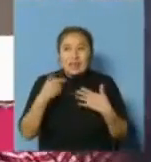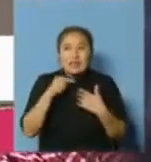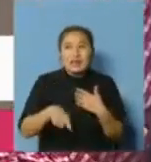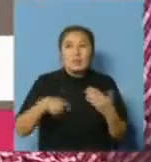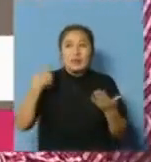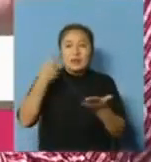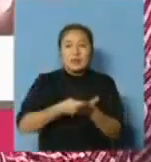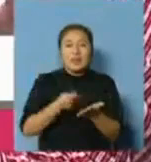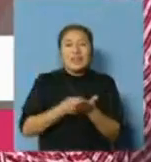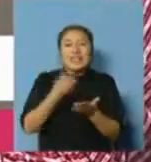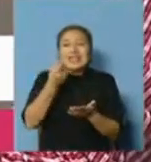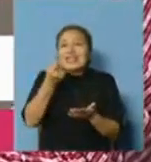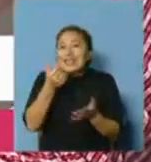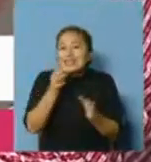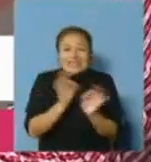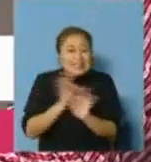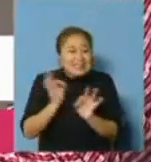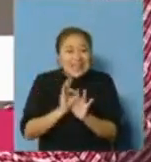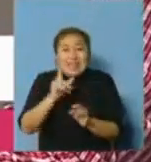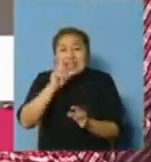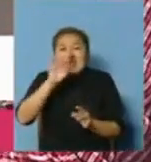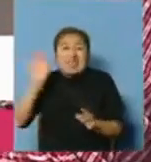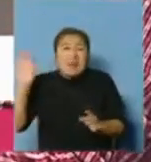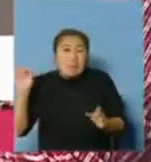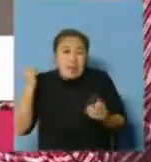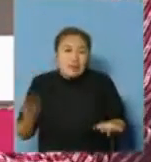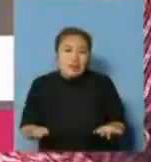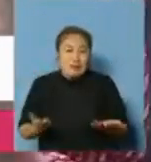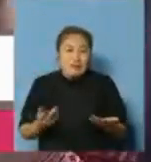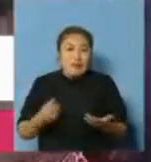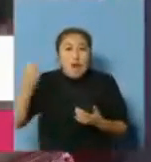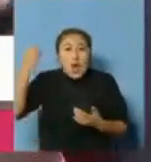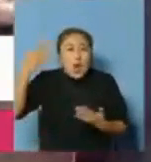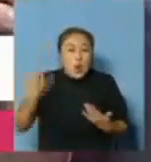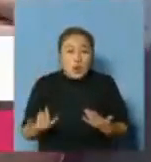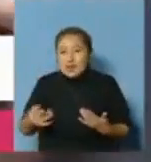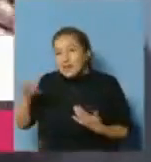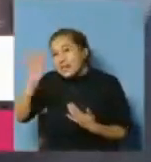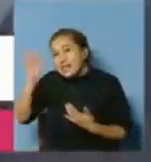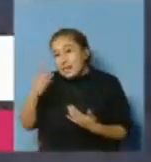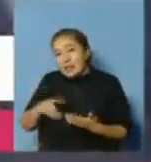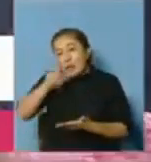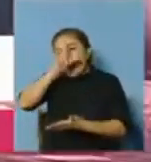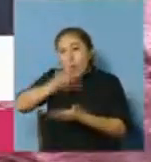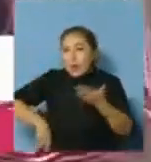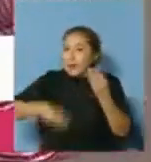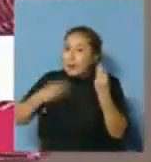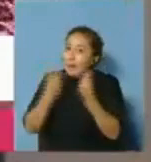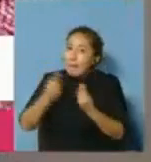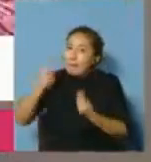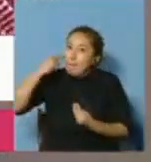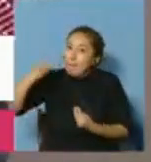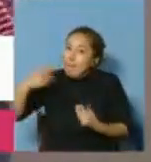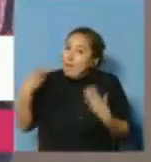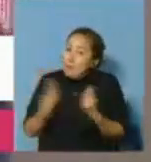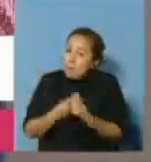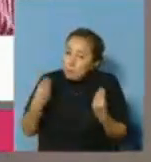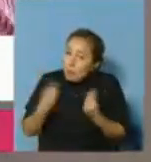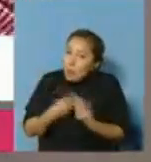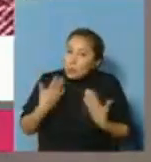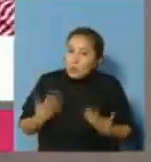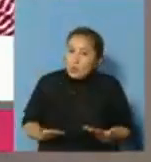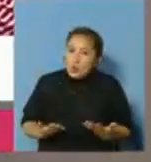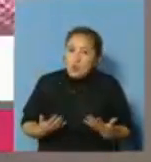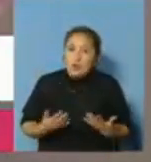casi nada de pesos y en pesos llegan a pagar sabemos que hay boletas que han venido muy gruesas